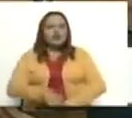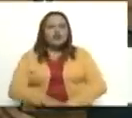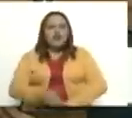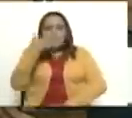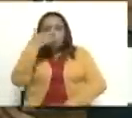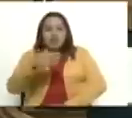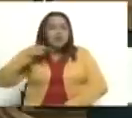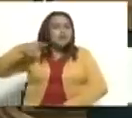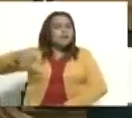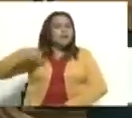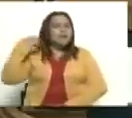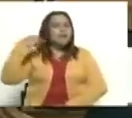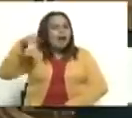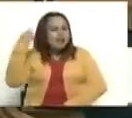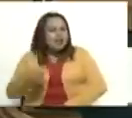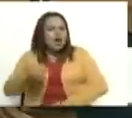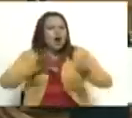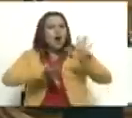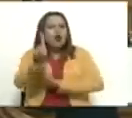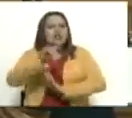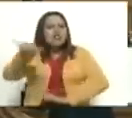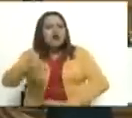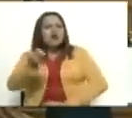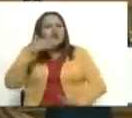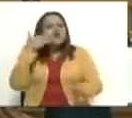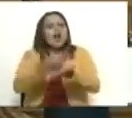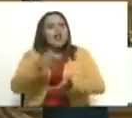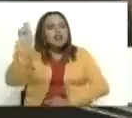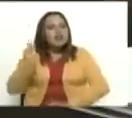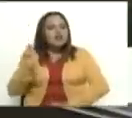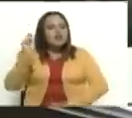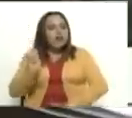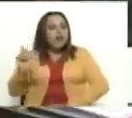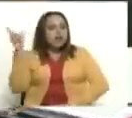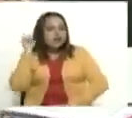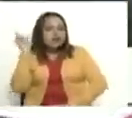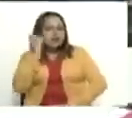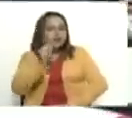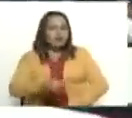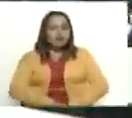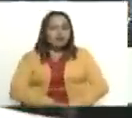el pasado 11 de junio. Gracias, diputada. Gracias, diputado.